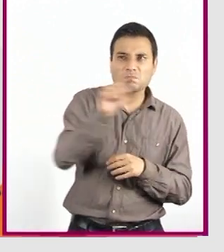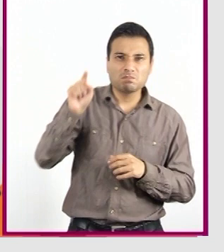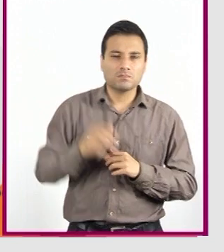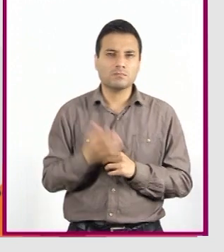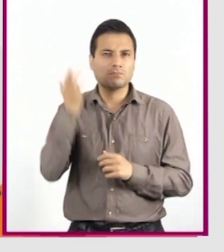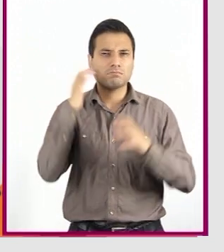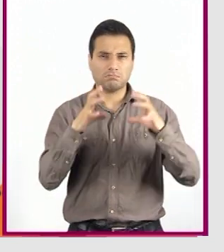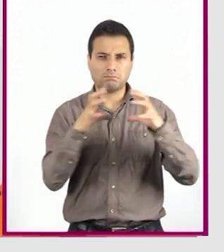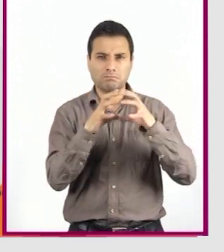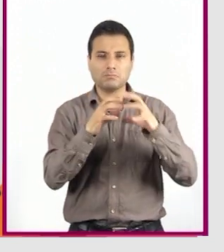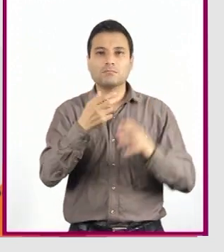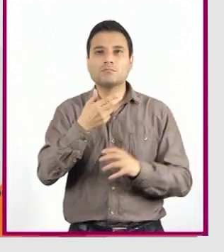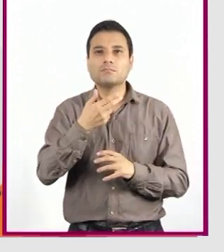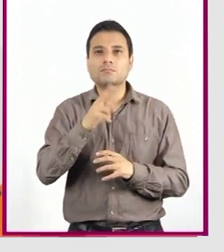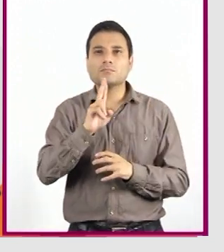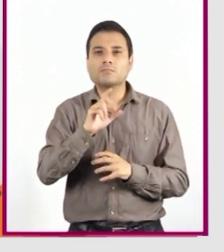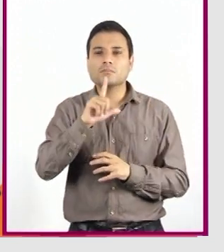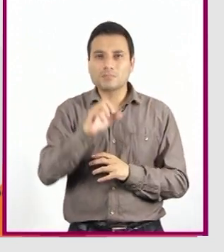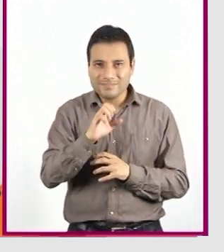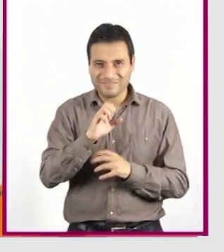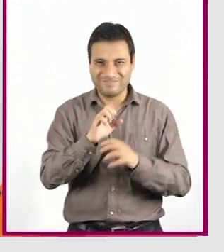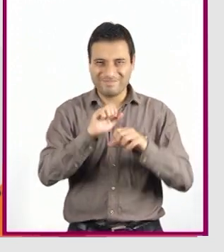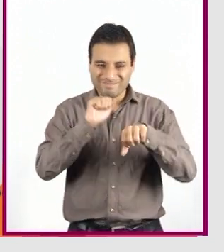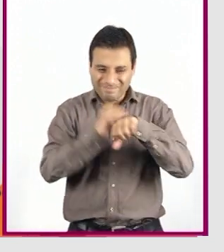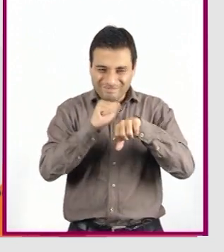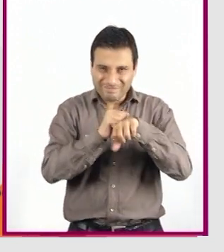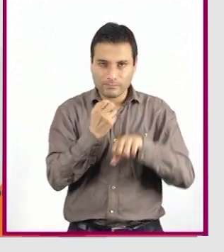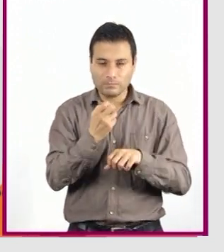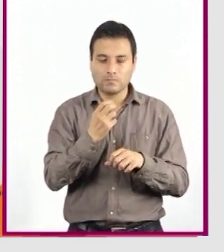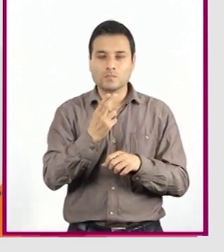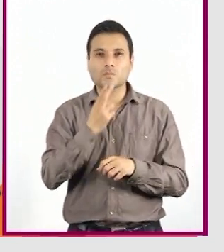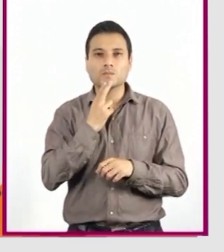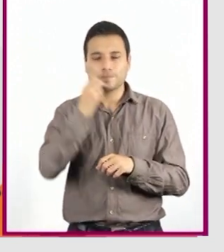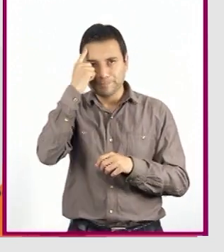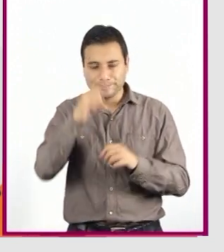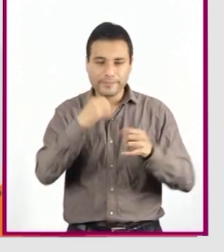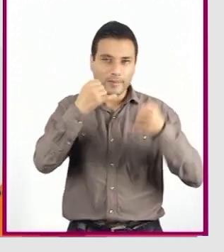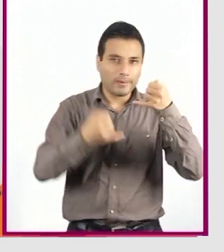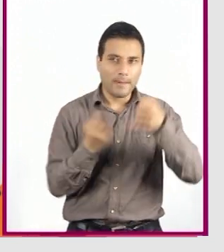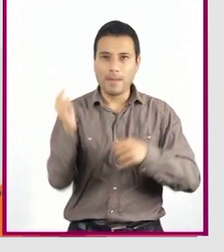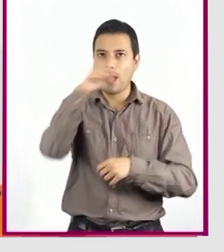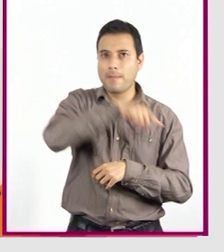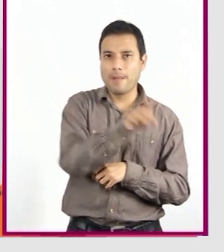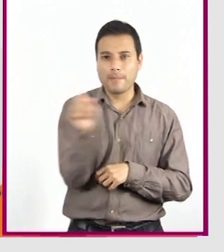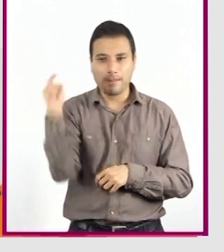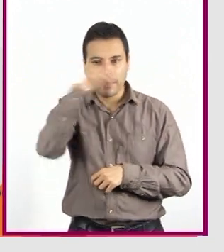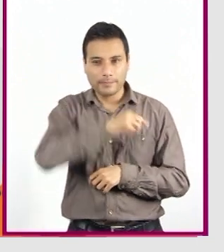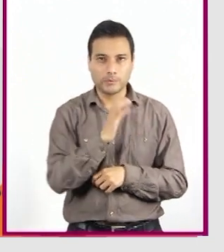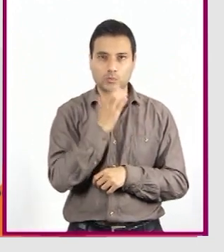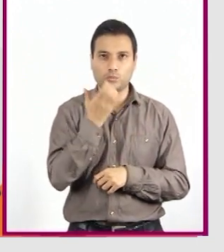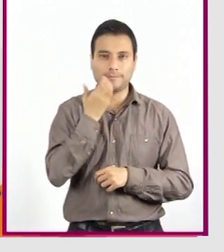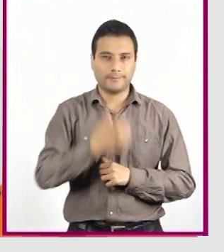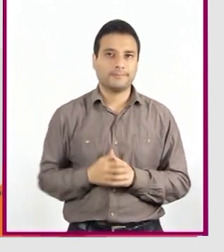hule, lo cual hace suponer que fue parte esencial en la vida de la ciudad.